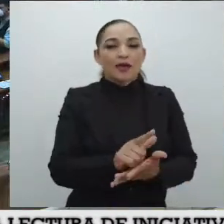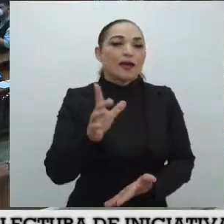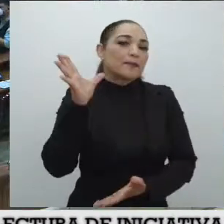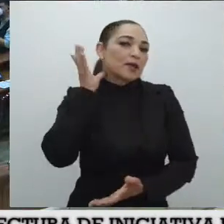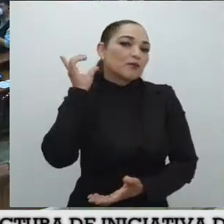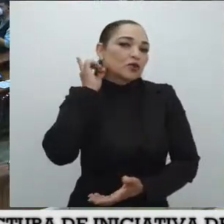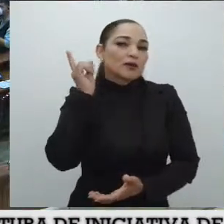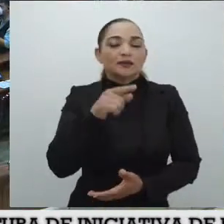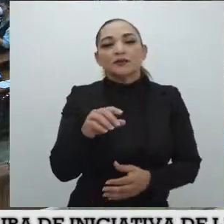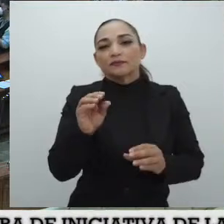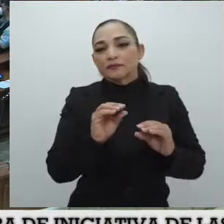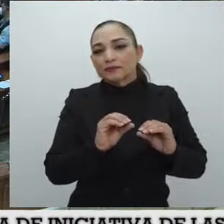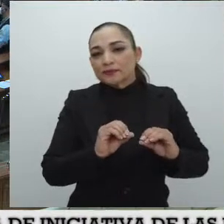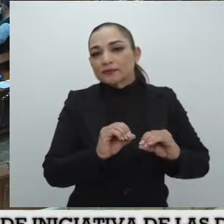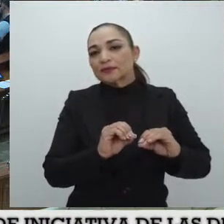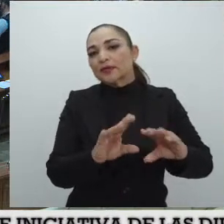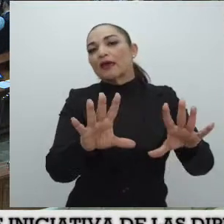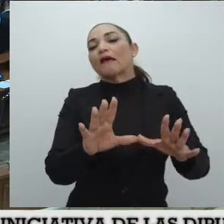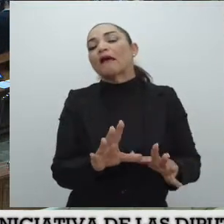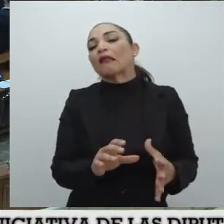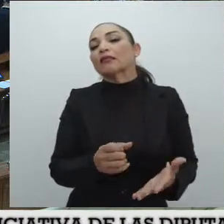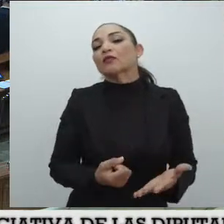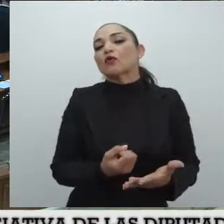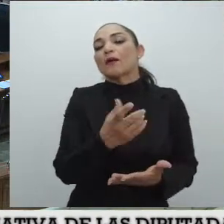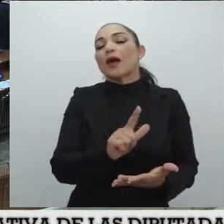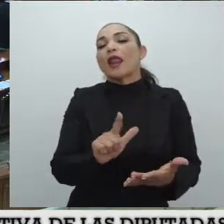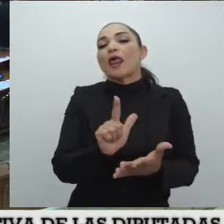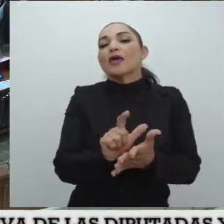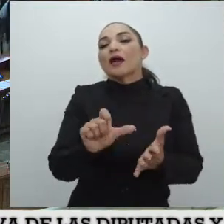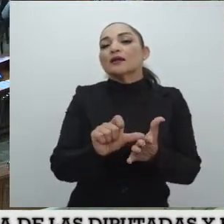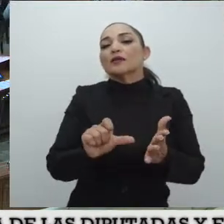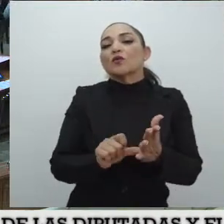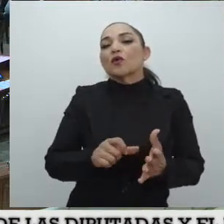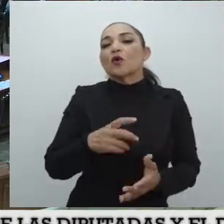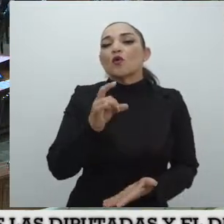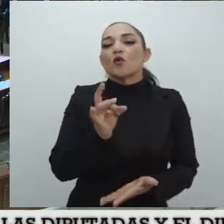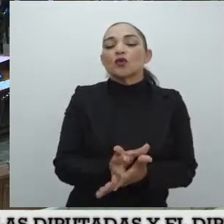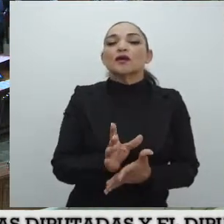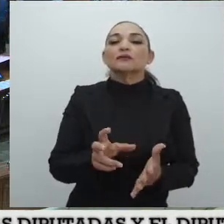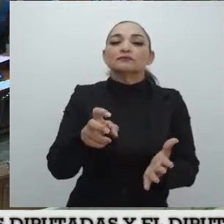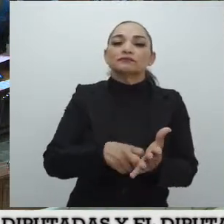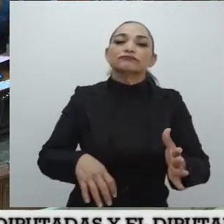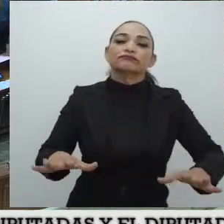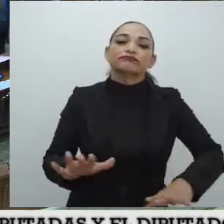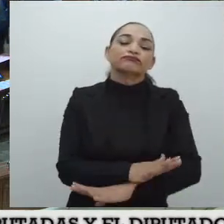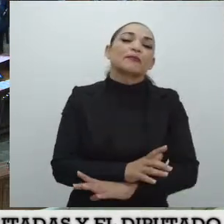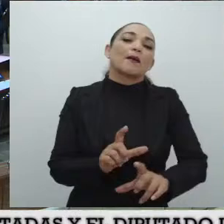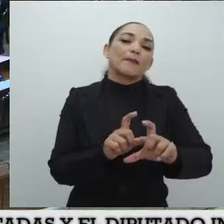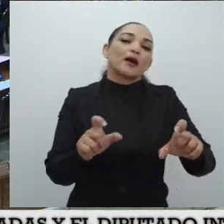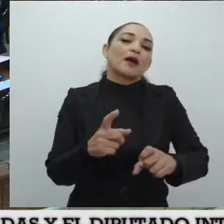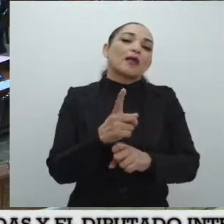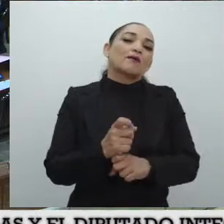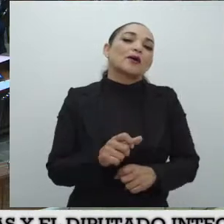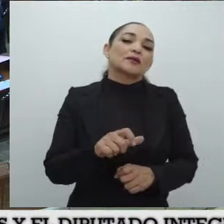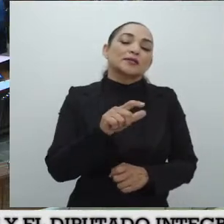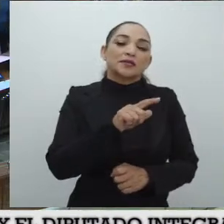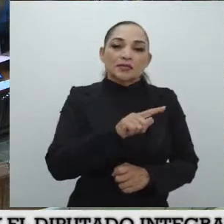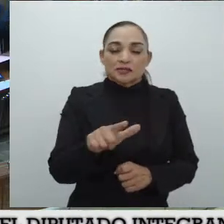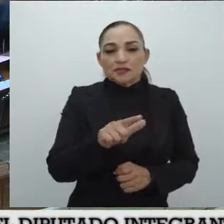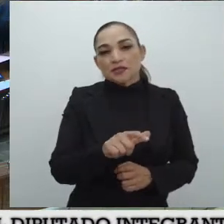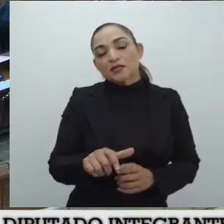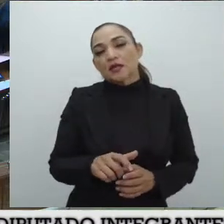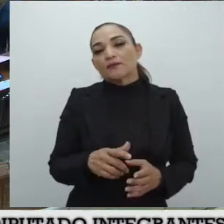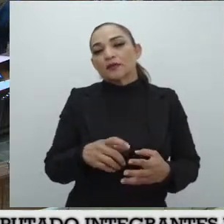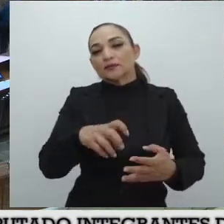decreto. Artículo único. Se reforma el segundo párrafo al artículo 17 y se adicionan las fracciones primera, segunda, tercera, cuarta y